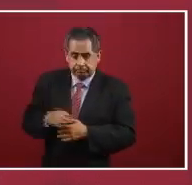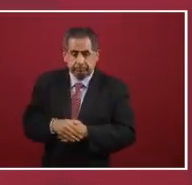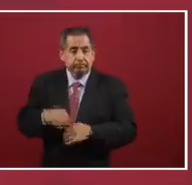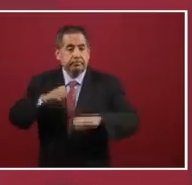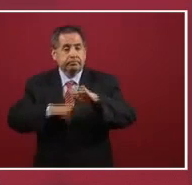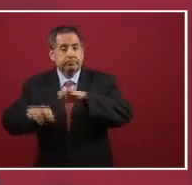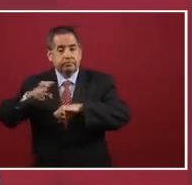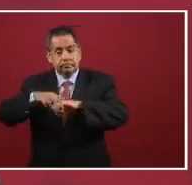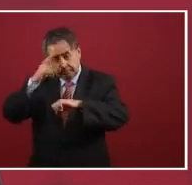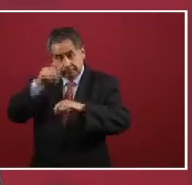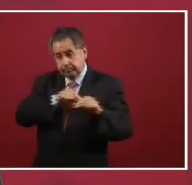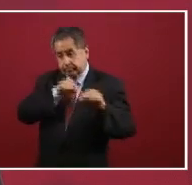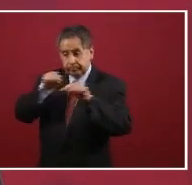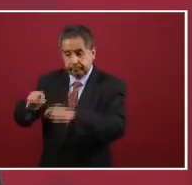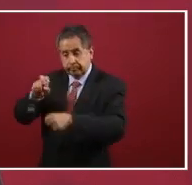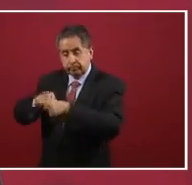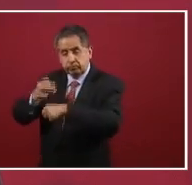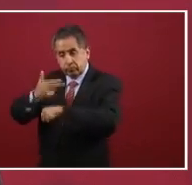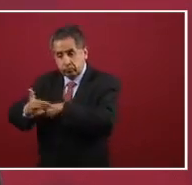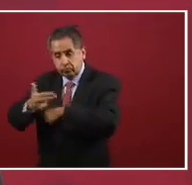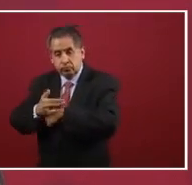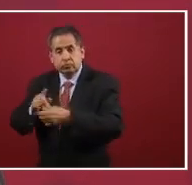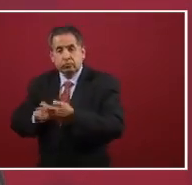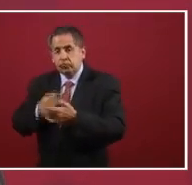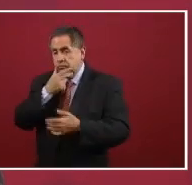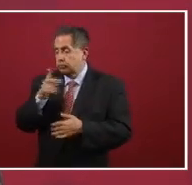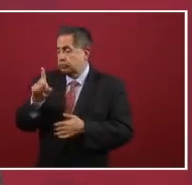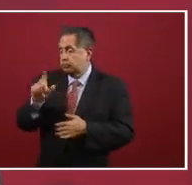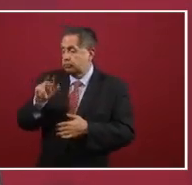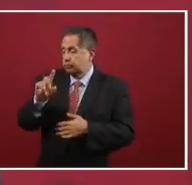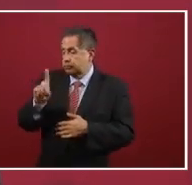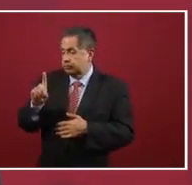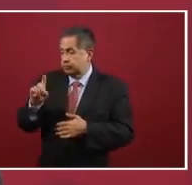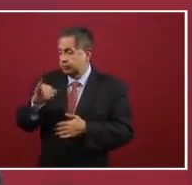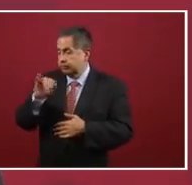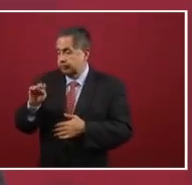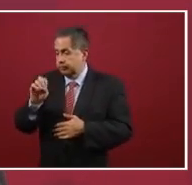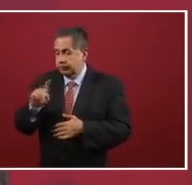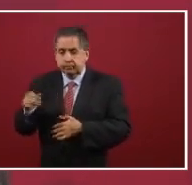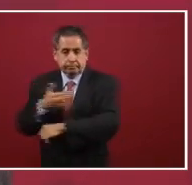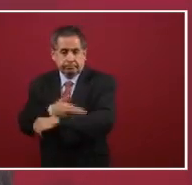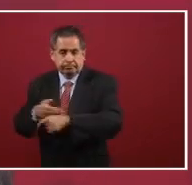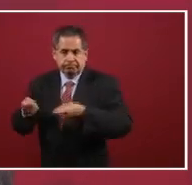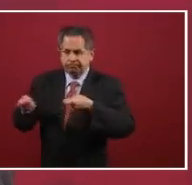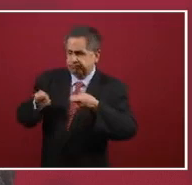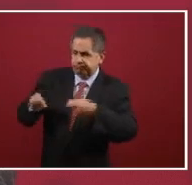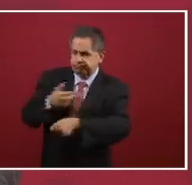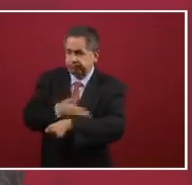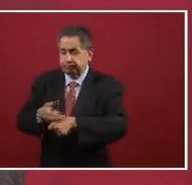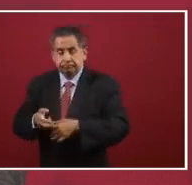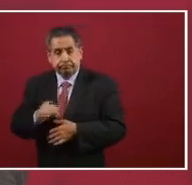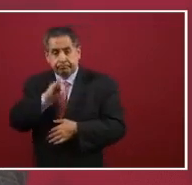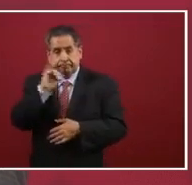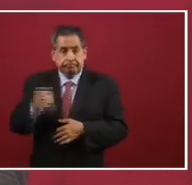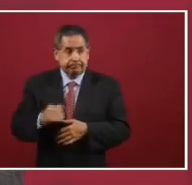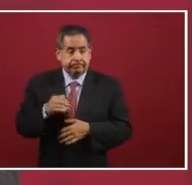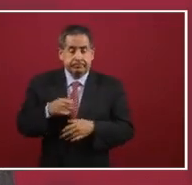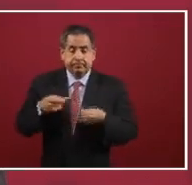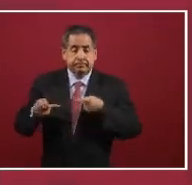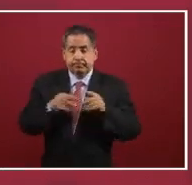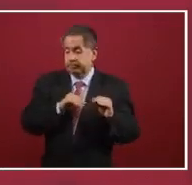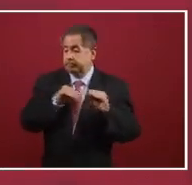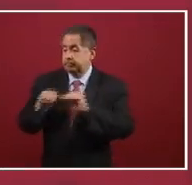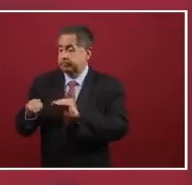en Honduras tiene la responsabilidad, David Jiménez, de coordinar los trabajos para esto. Es un reto. Nunca habíamos hecho un programa para